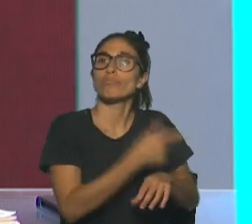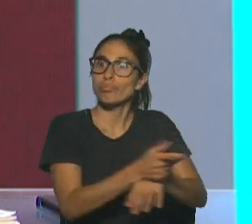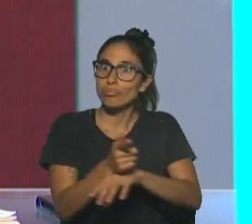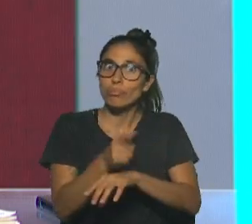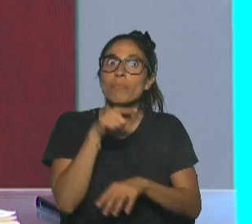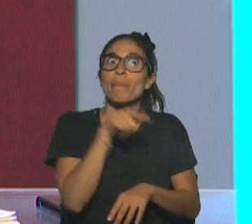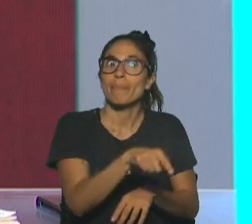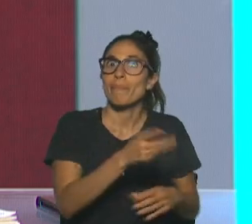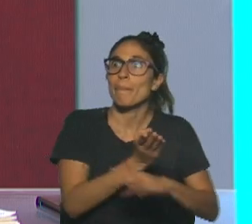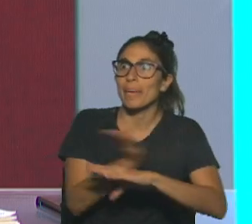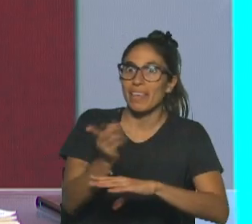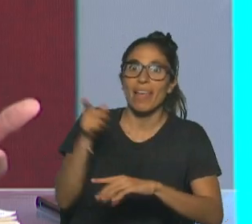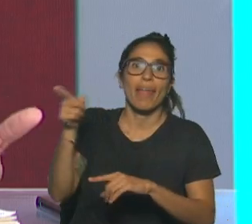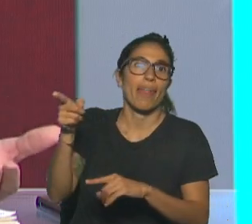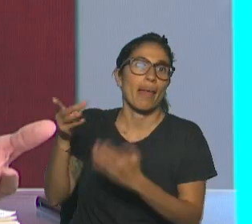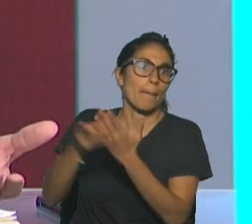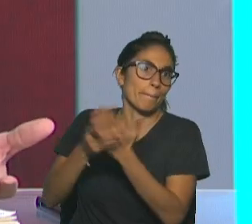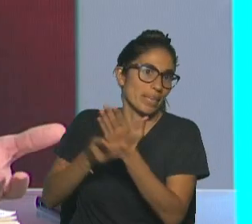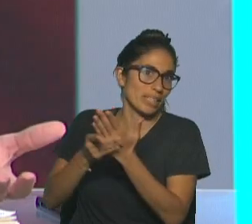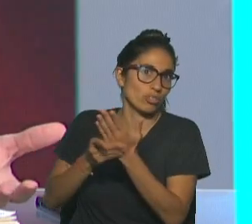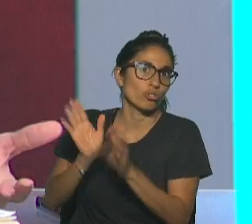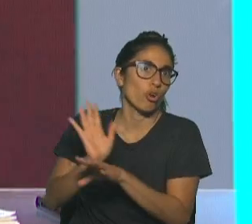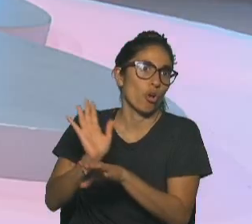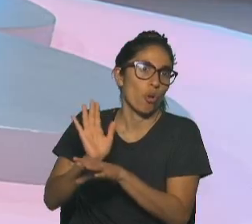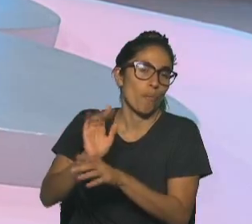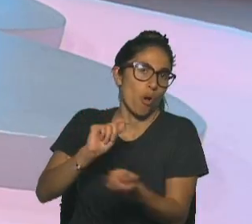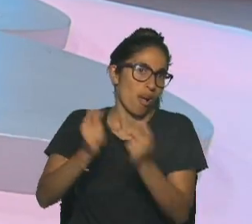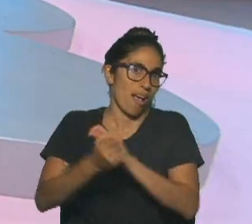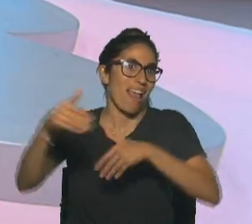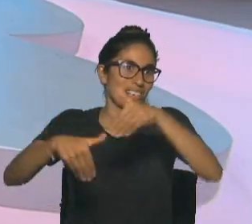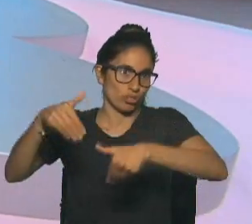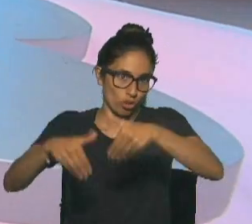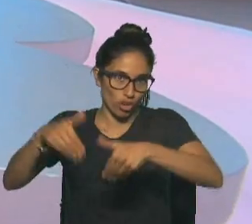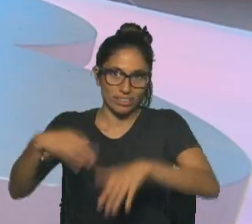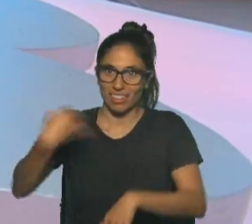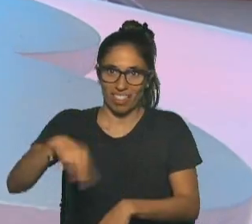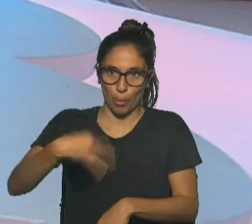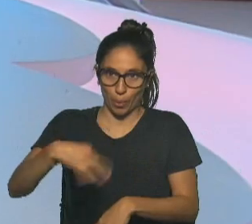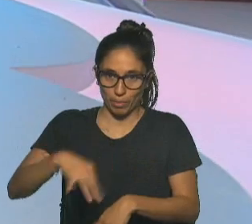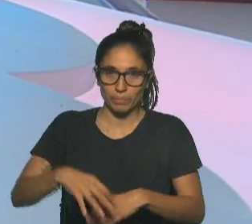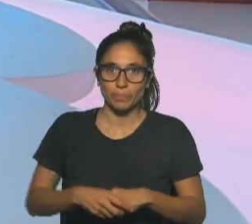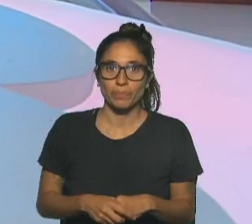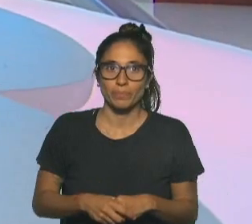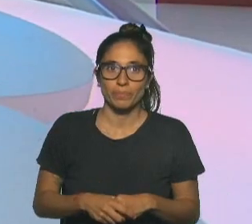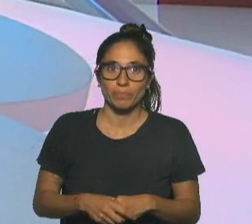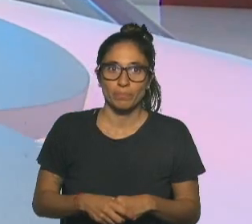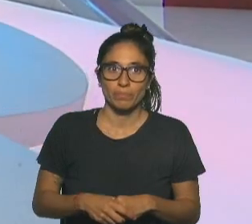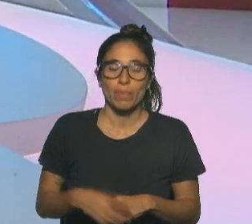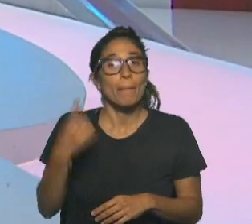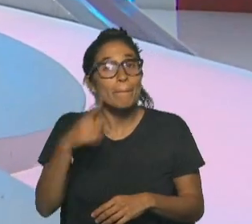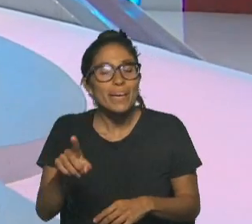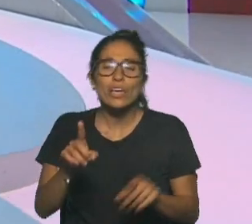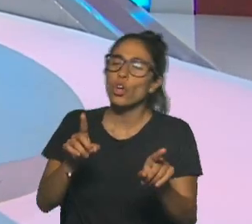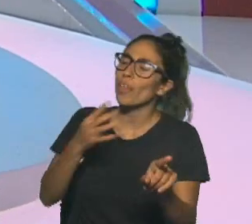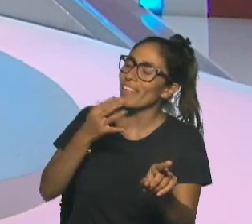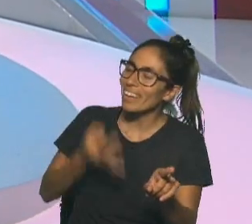no está muy claro qué es lo que buscan, porque como te decía, no pareciera ser una preocupación por las instituciones democráticas. Claro lo que buscan. No está clara la